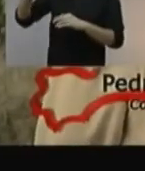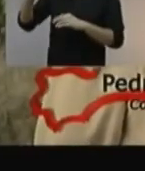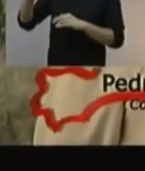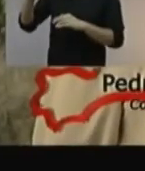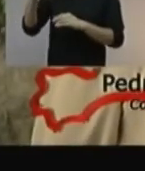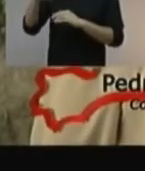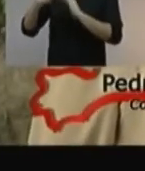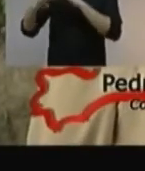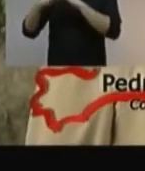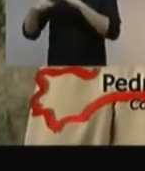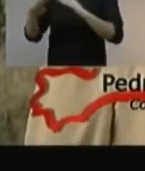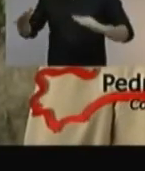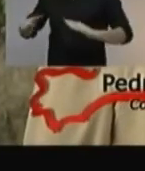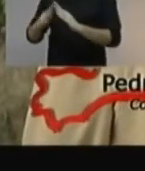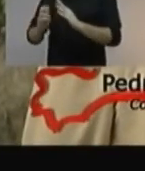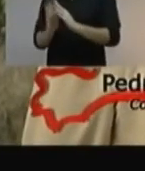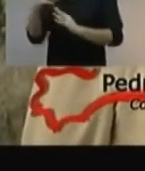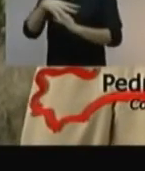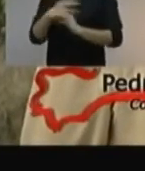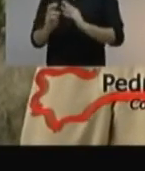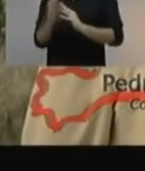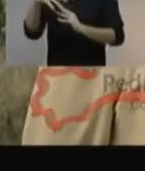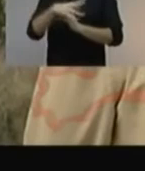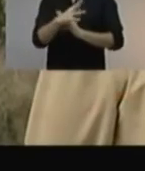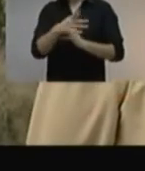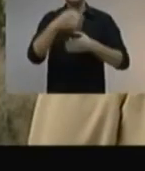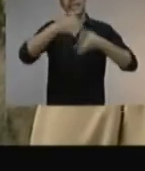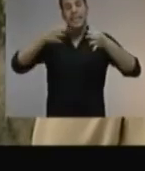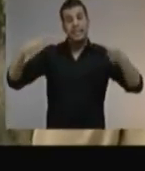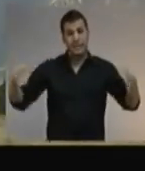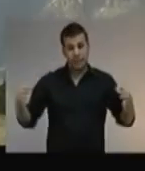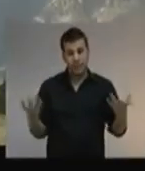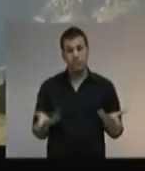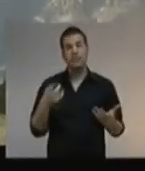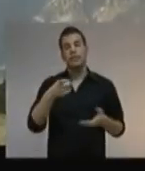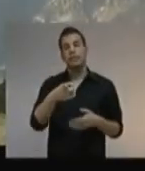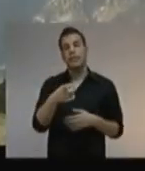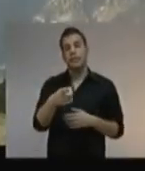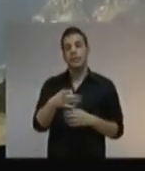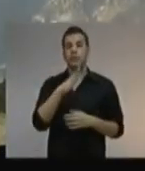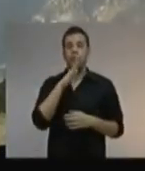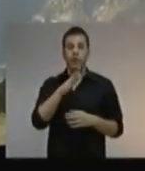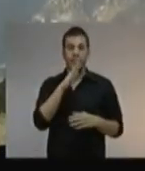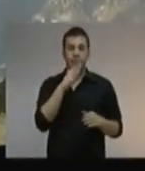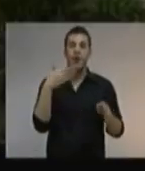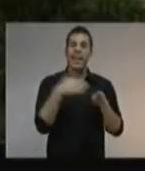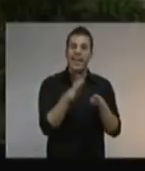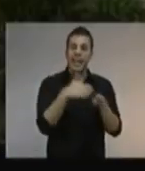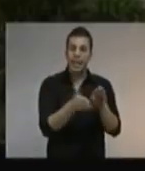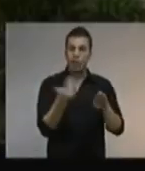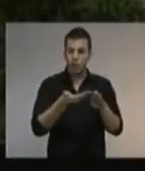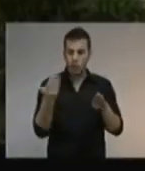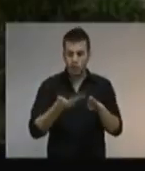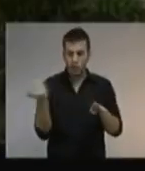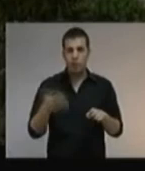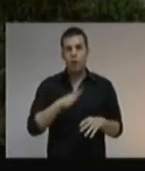entonces en este caso es uno de los modelos de caldera que se pueden encontrar, que es de erosión. Por